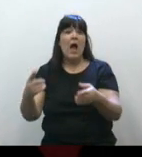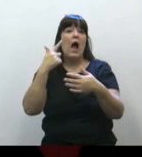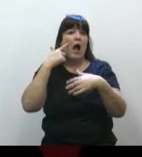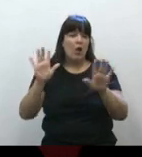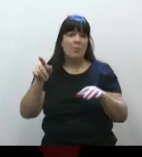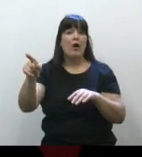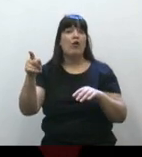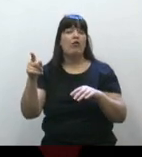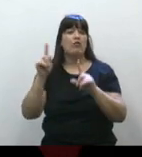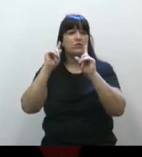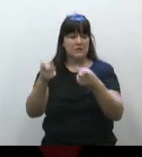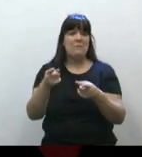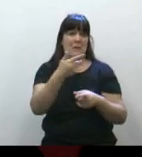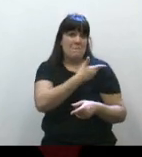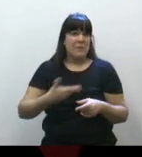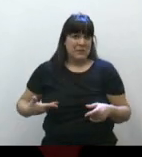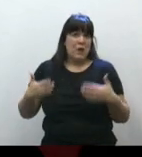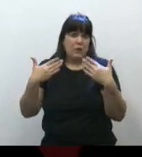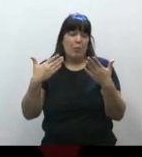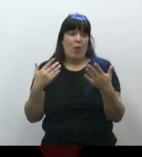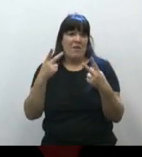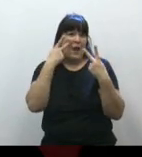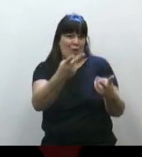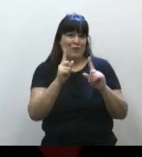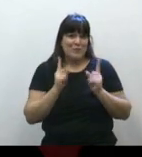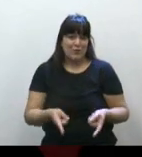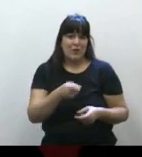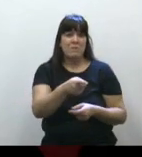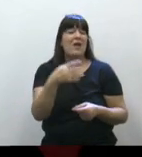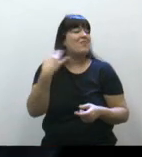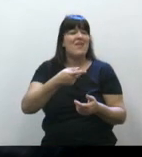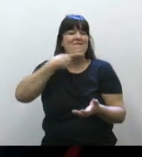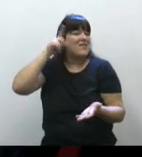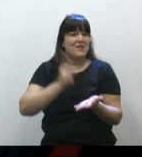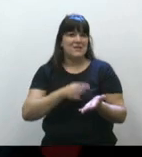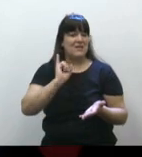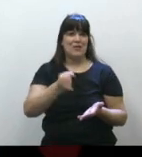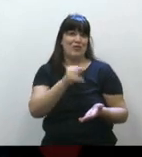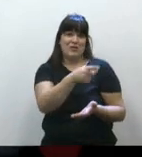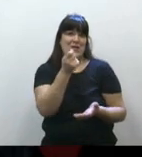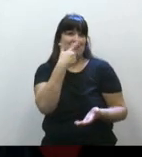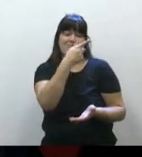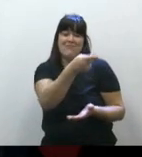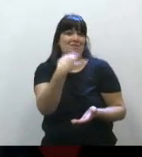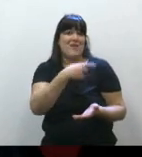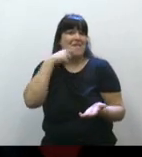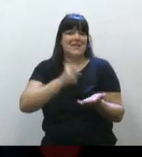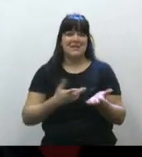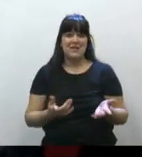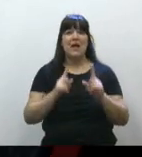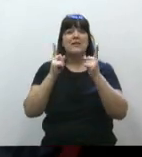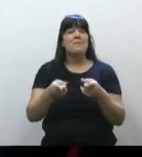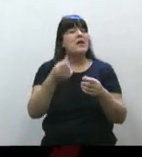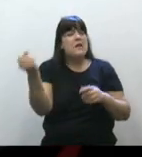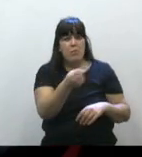yo creo que está tiempo creo que hay que ir a fondo y decidirse y me parece importante repito haber abierto